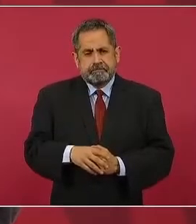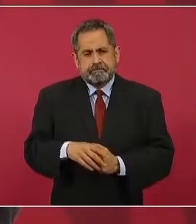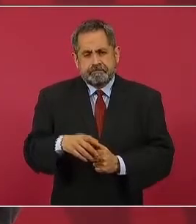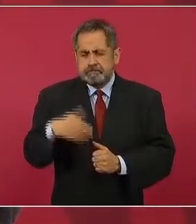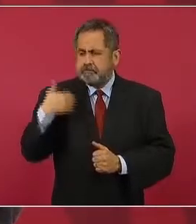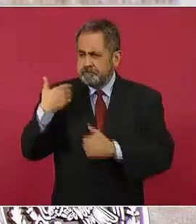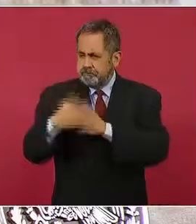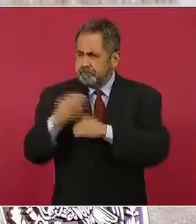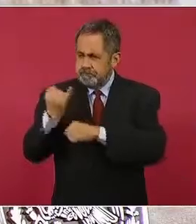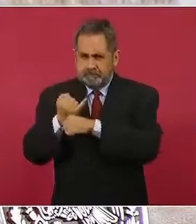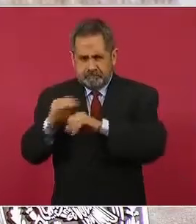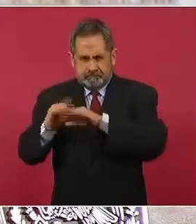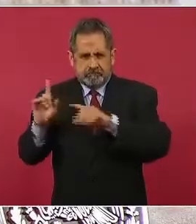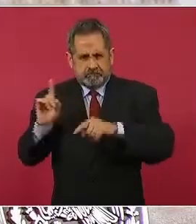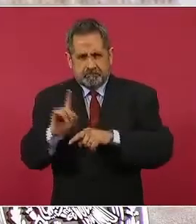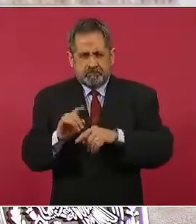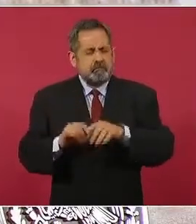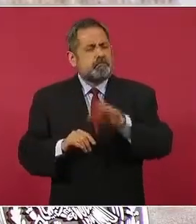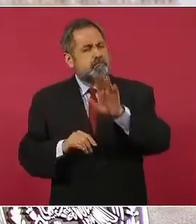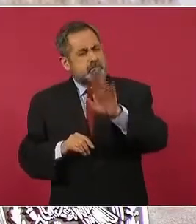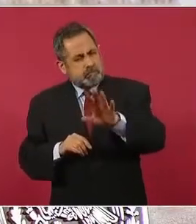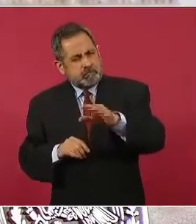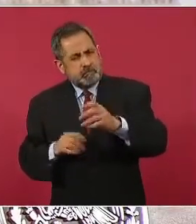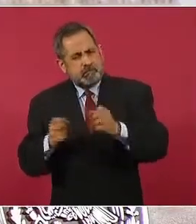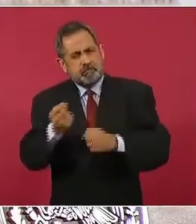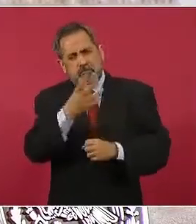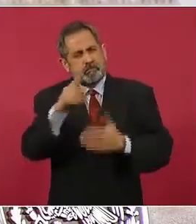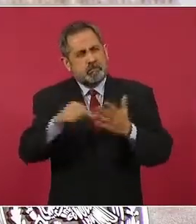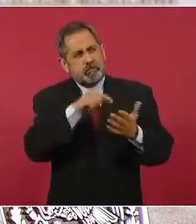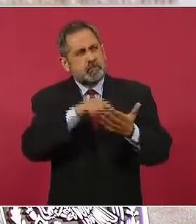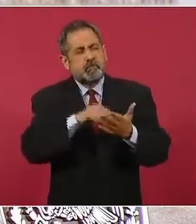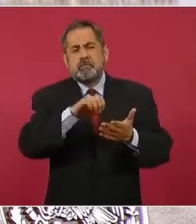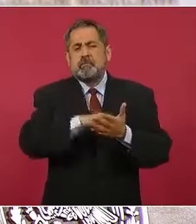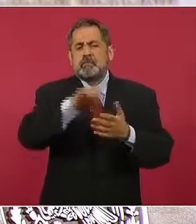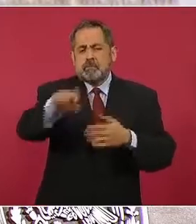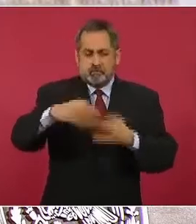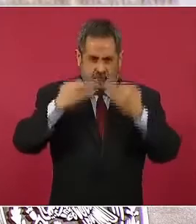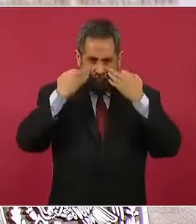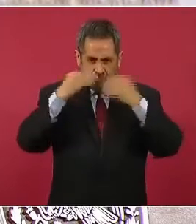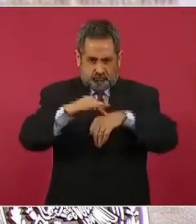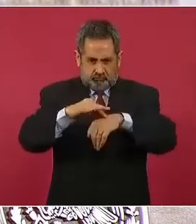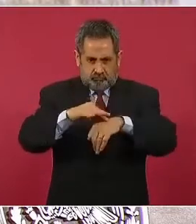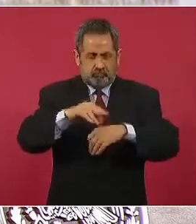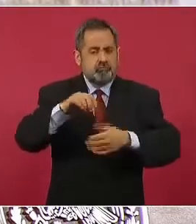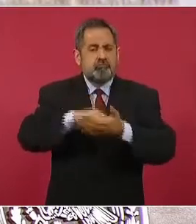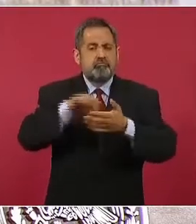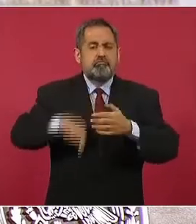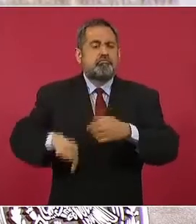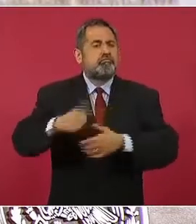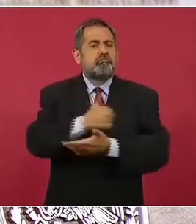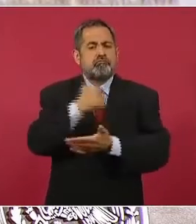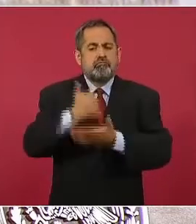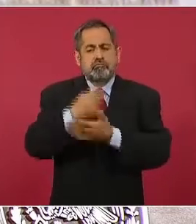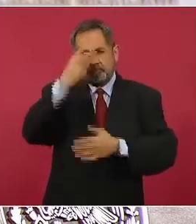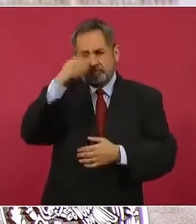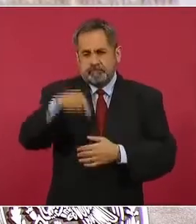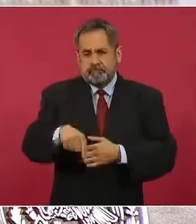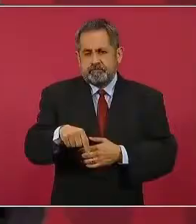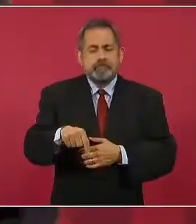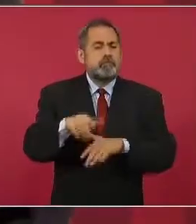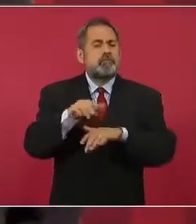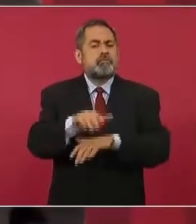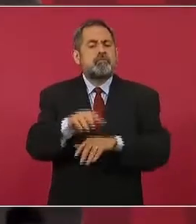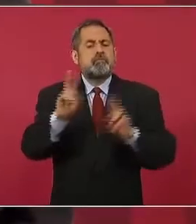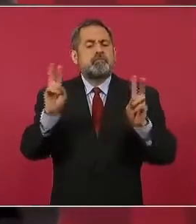los derechos y no a colgarse o a hacer obras de caridad y a quedar bien con la gente. Entonces, podríamos tener esa conferencia, se